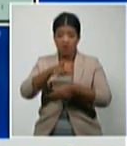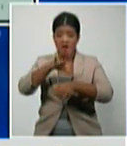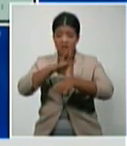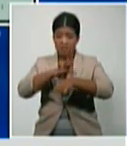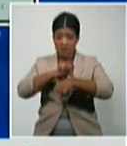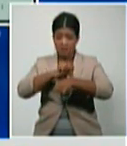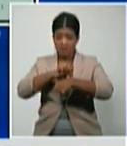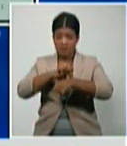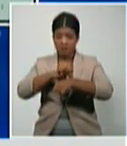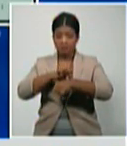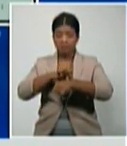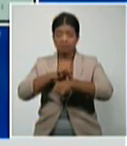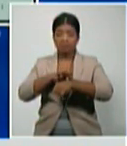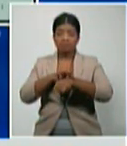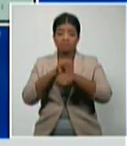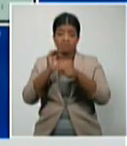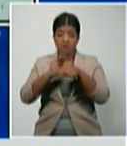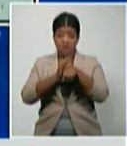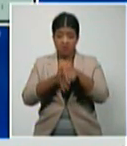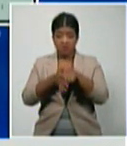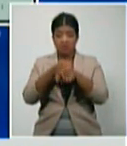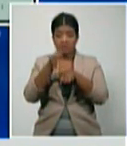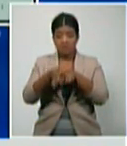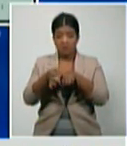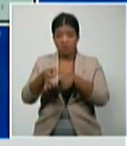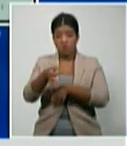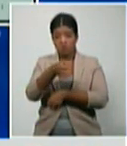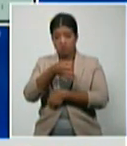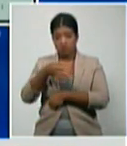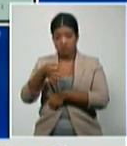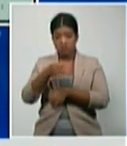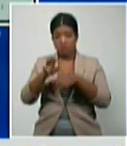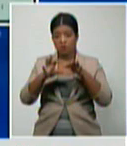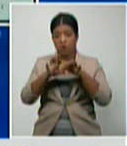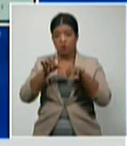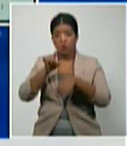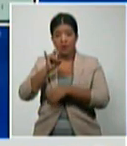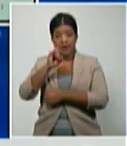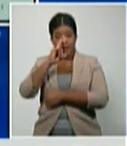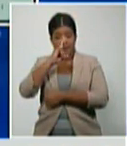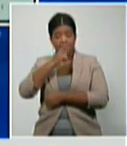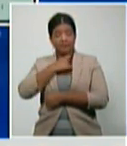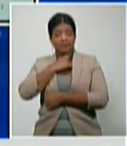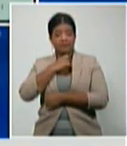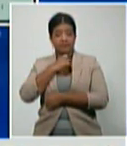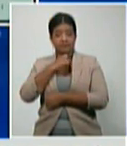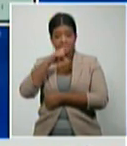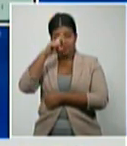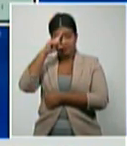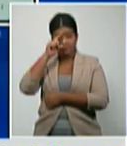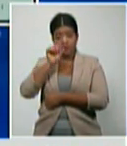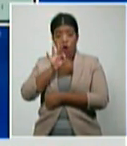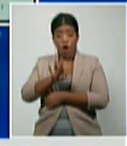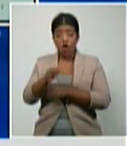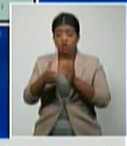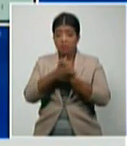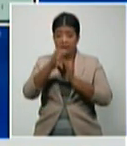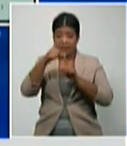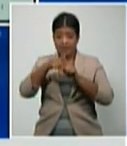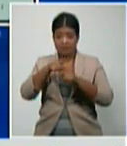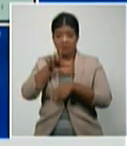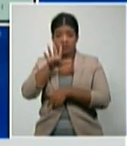8 personas diagnosticadas importadas de Matanzas, 5 de Cárdenas, 1 de Colón, 1